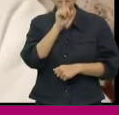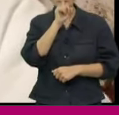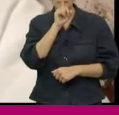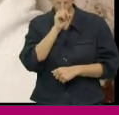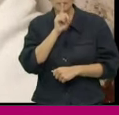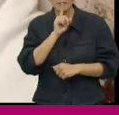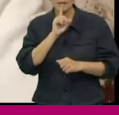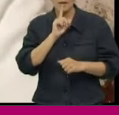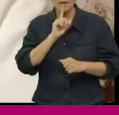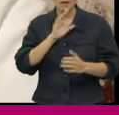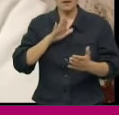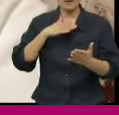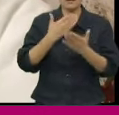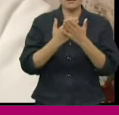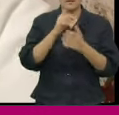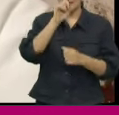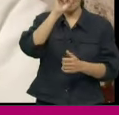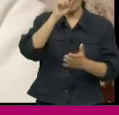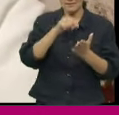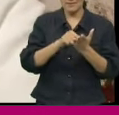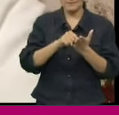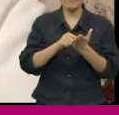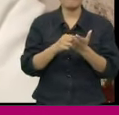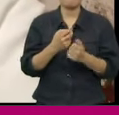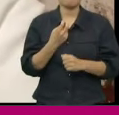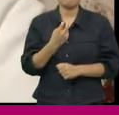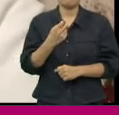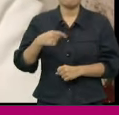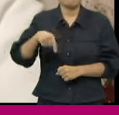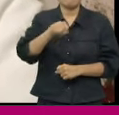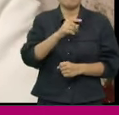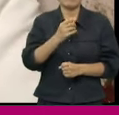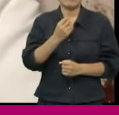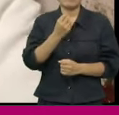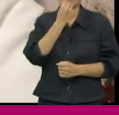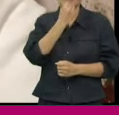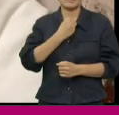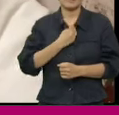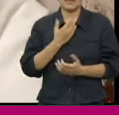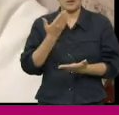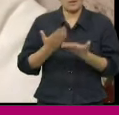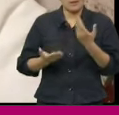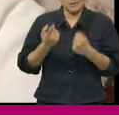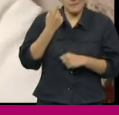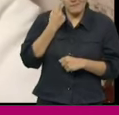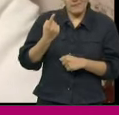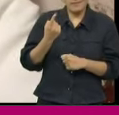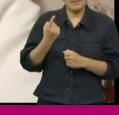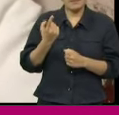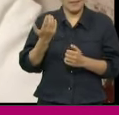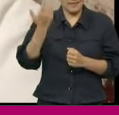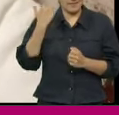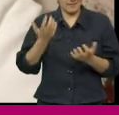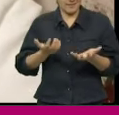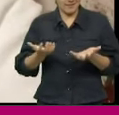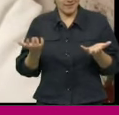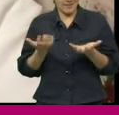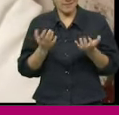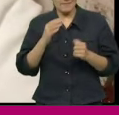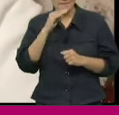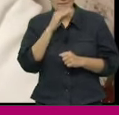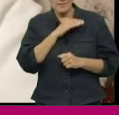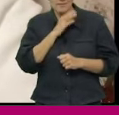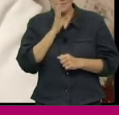son víctimas. Pues no víctimas porque no son víctimas, tienen el resultado de su proceder.